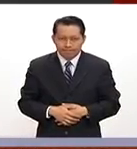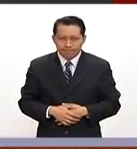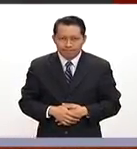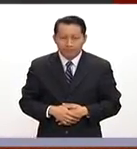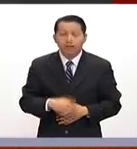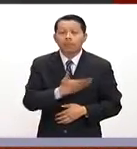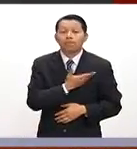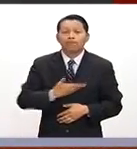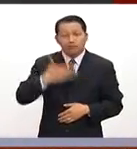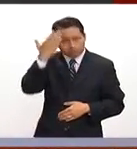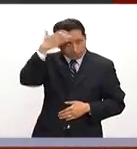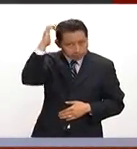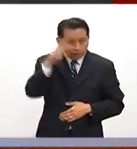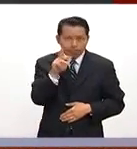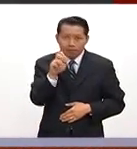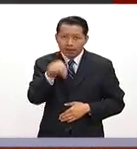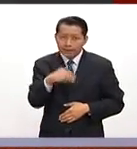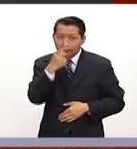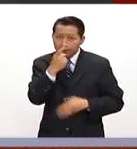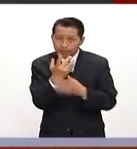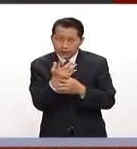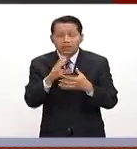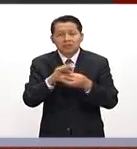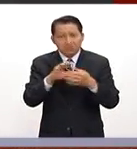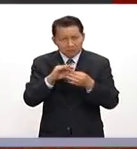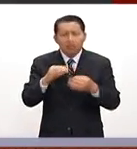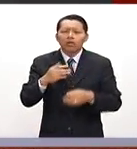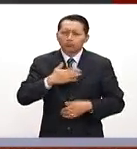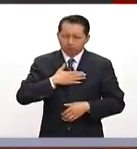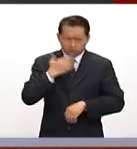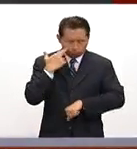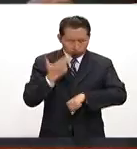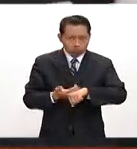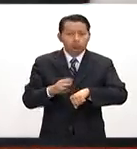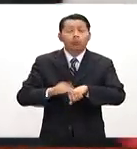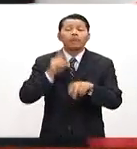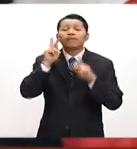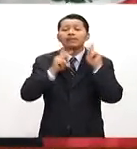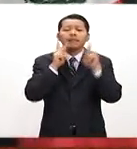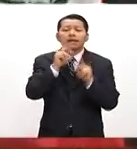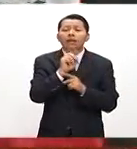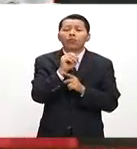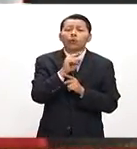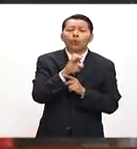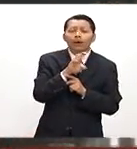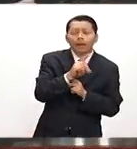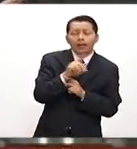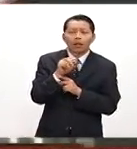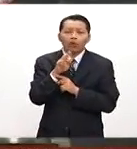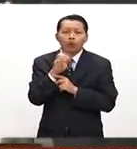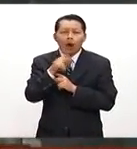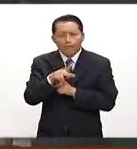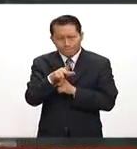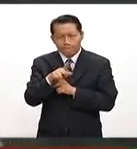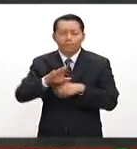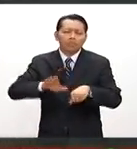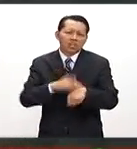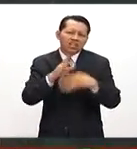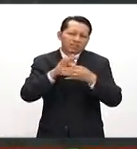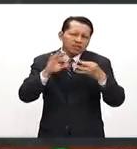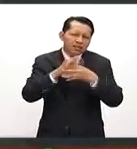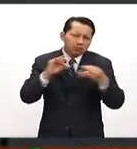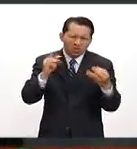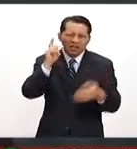El presidente Enrique Peña Nieto dijo que asume la responsabilidad de la visita de Donald Trump a nuestro país. Explicó el por qué